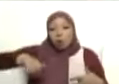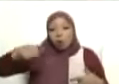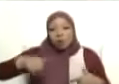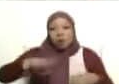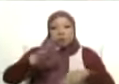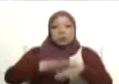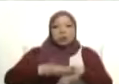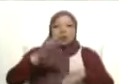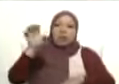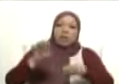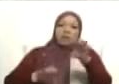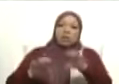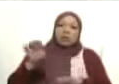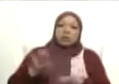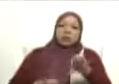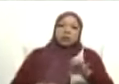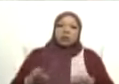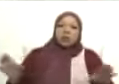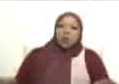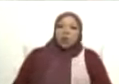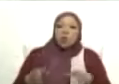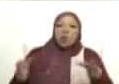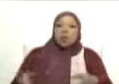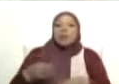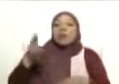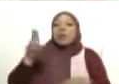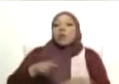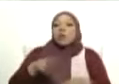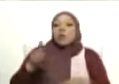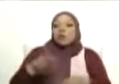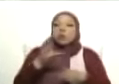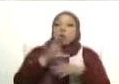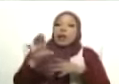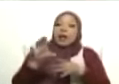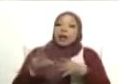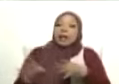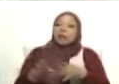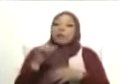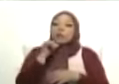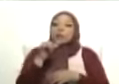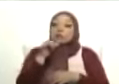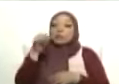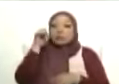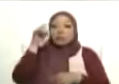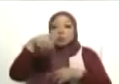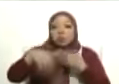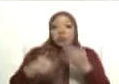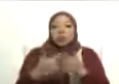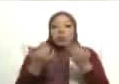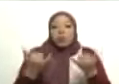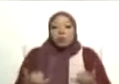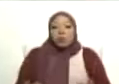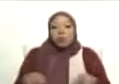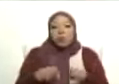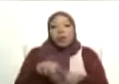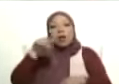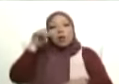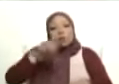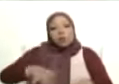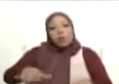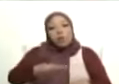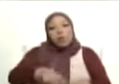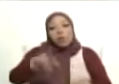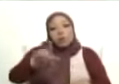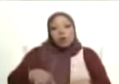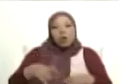en este balance que ninguna incidencia de carácter negativo se atravesó en el camino. Y eso dice mucho del pueblo y también